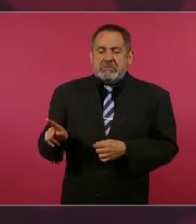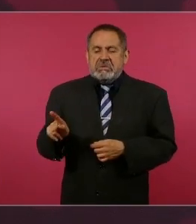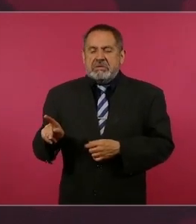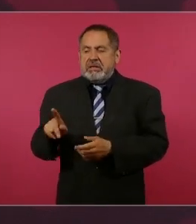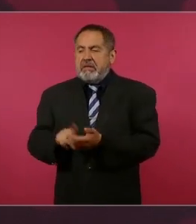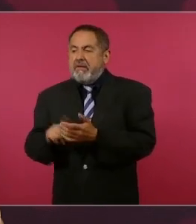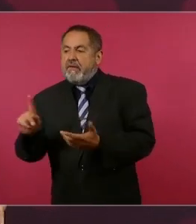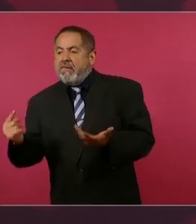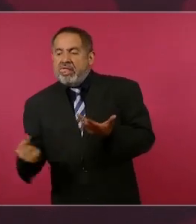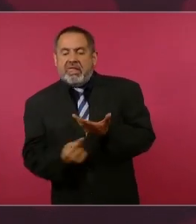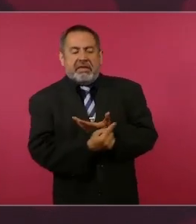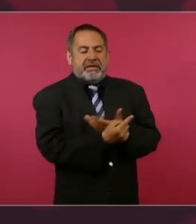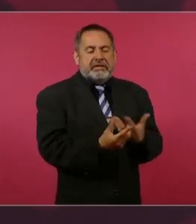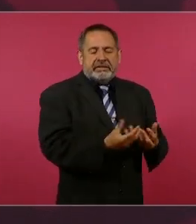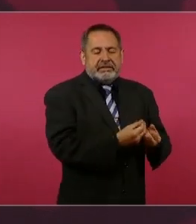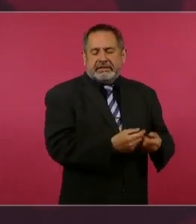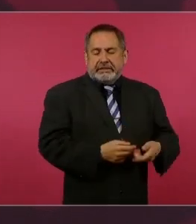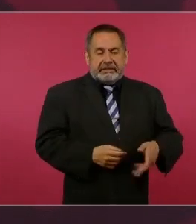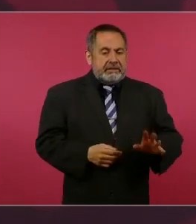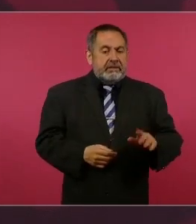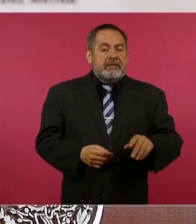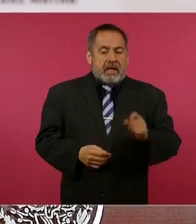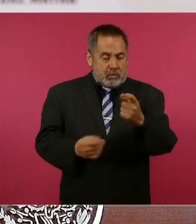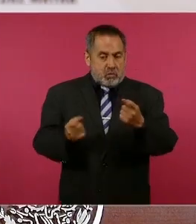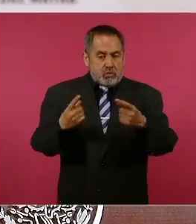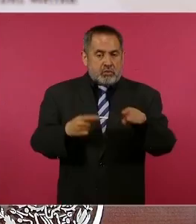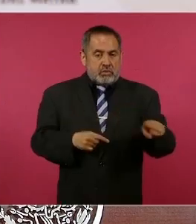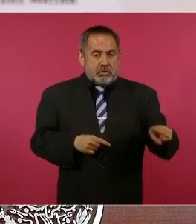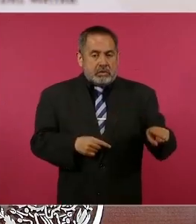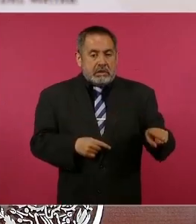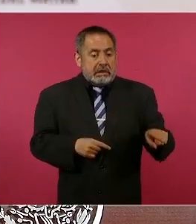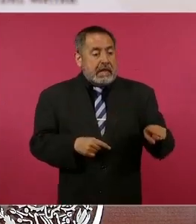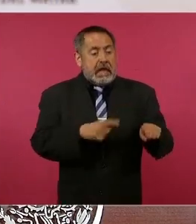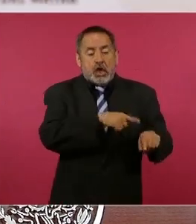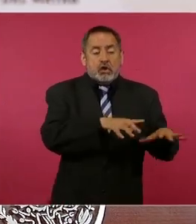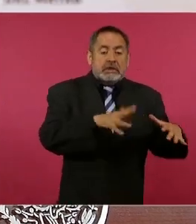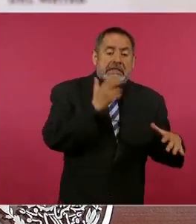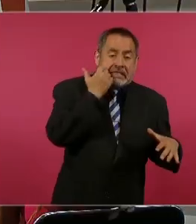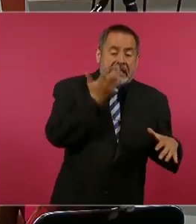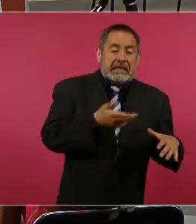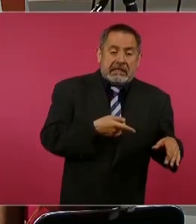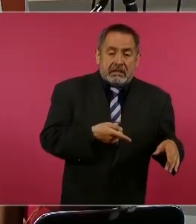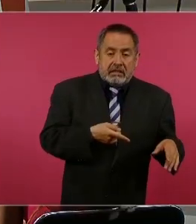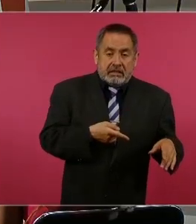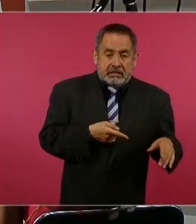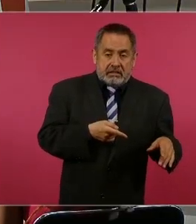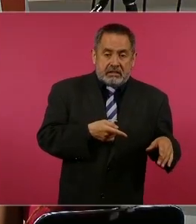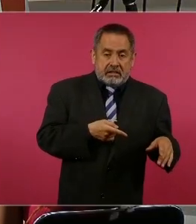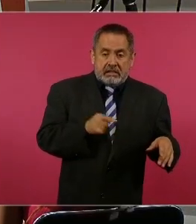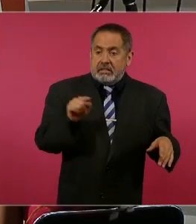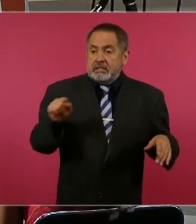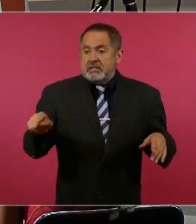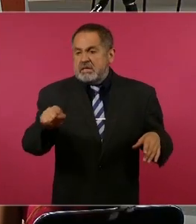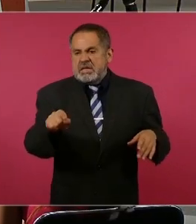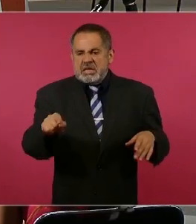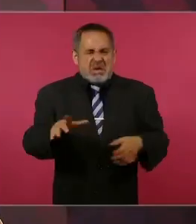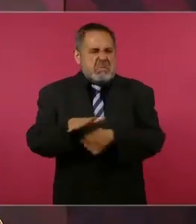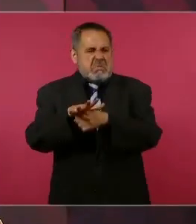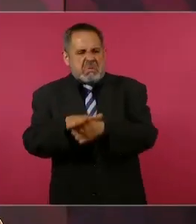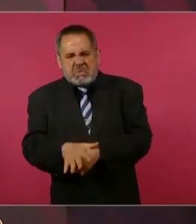radical, entre comillas, les gustaría mucho que hubiese represión,